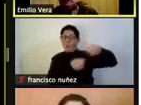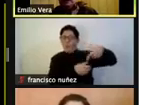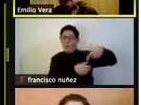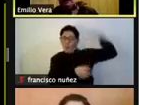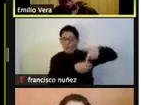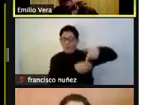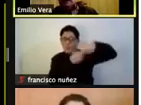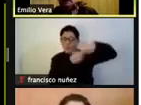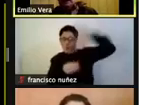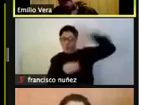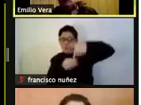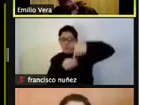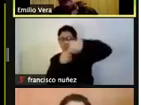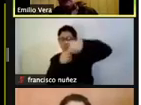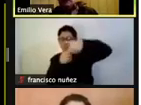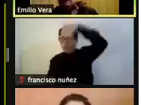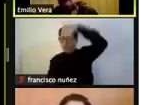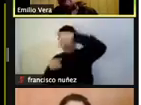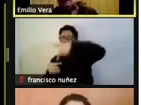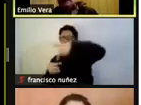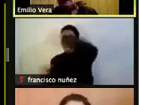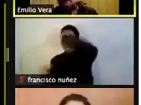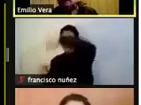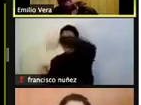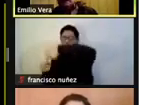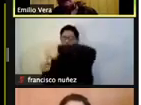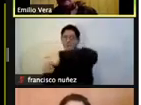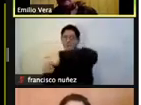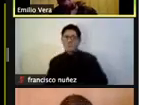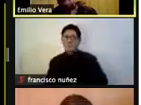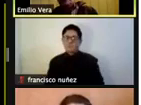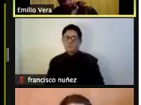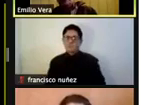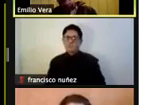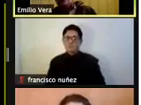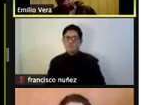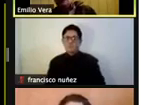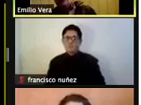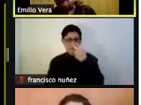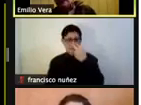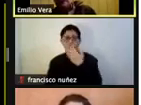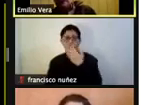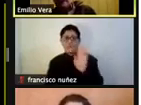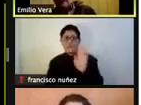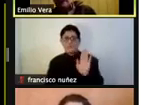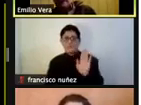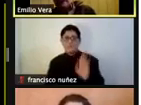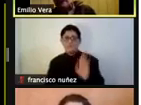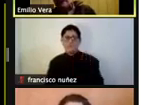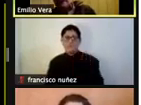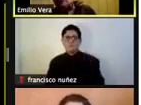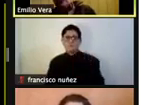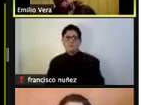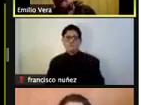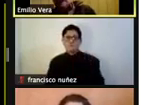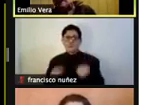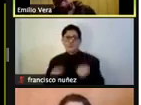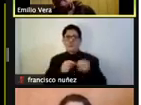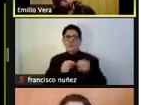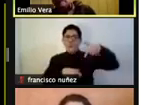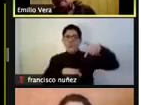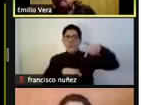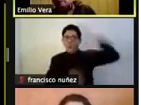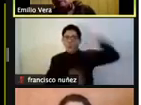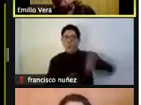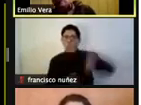de disparar aquí. De hecho, aquí se ve mejor, ¿no es cierto? Aquí van las pistolas de aire y este es el momento en que se